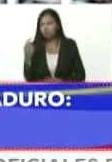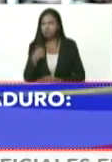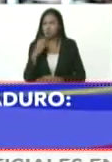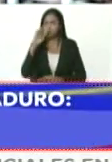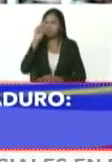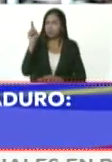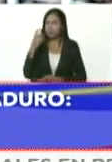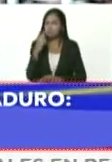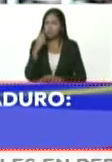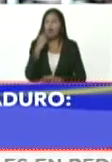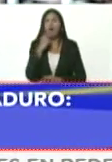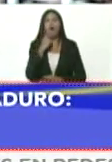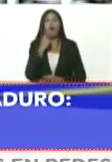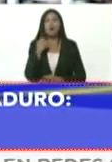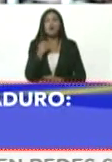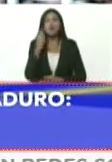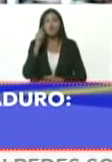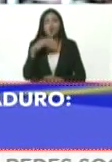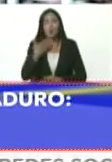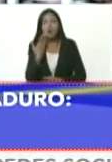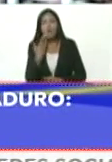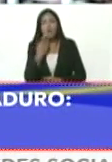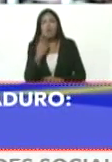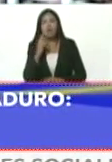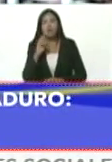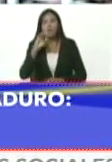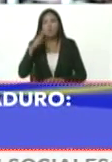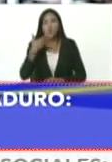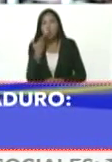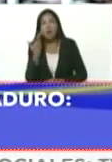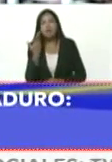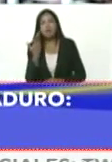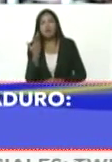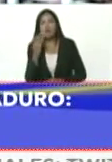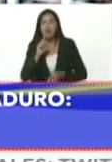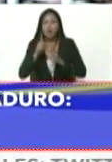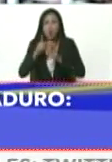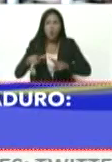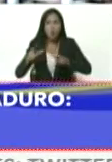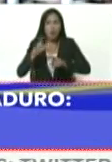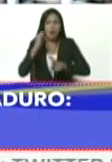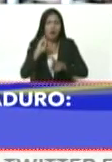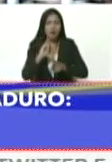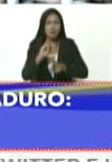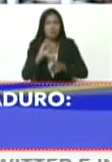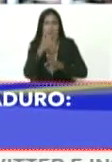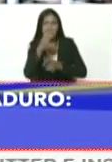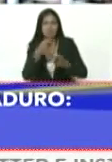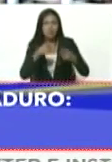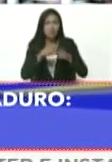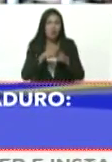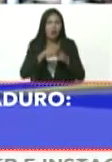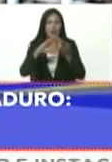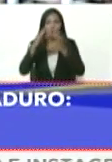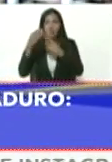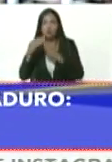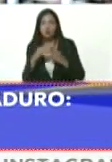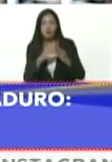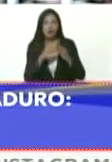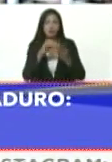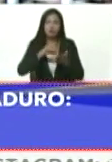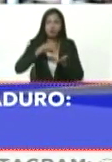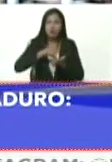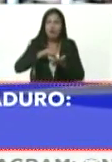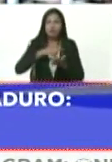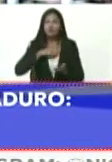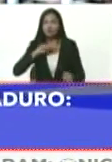Es posible que haya vestigios de lo que puede ser, pero se trata de una transformación total